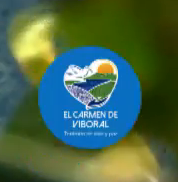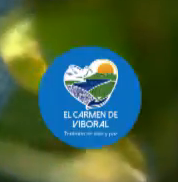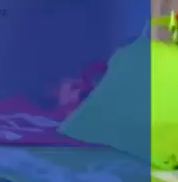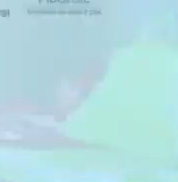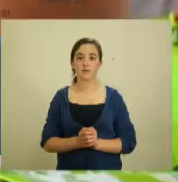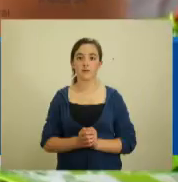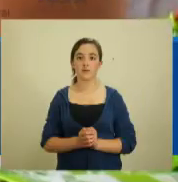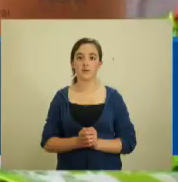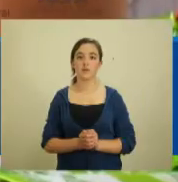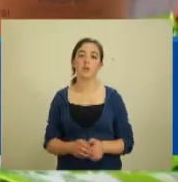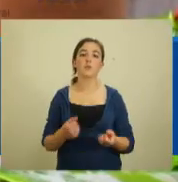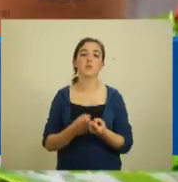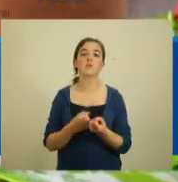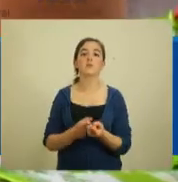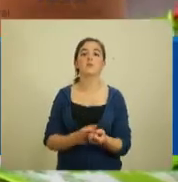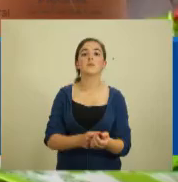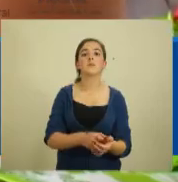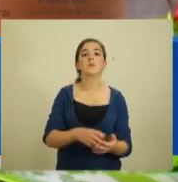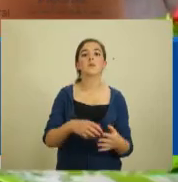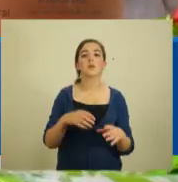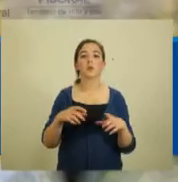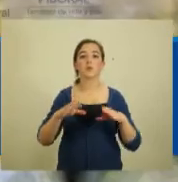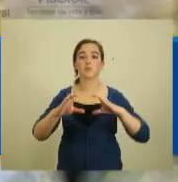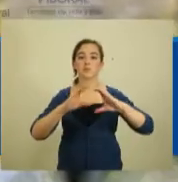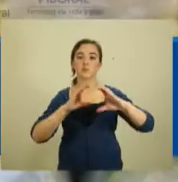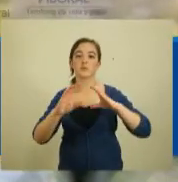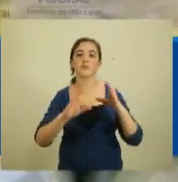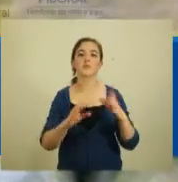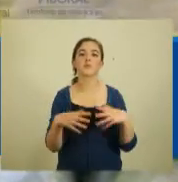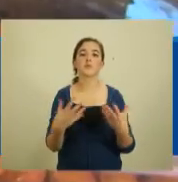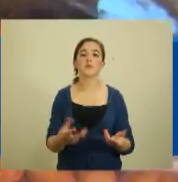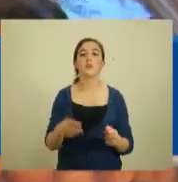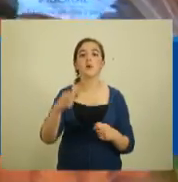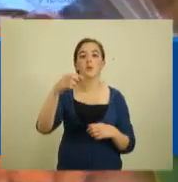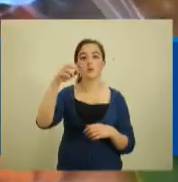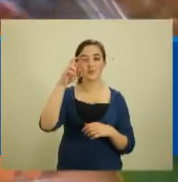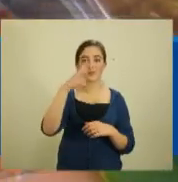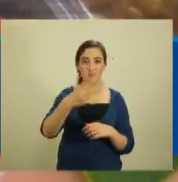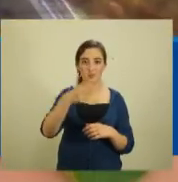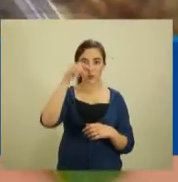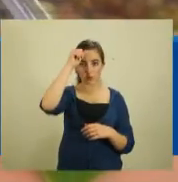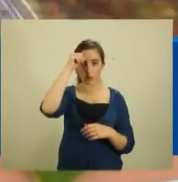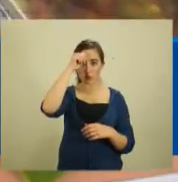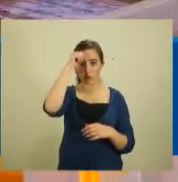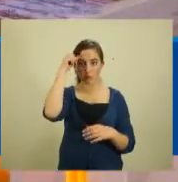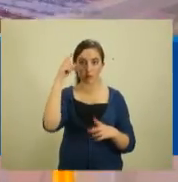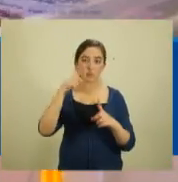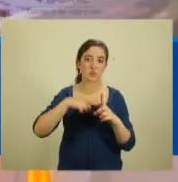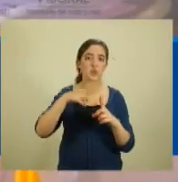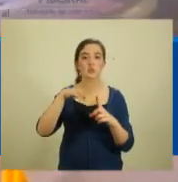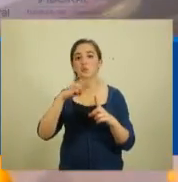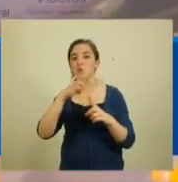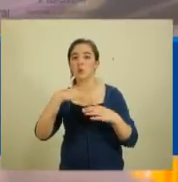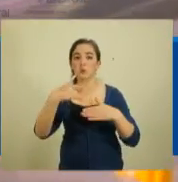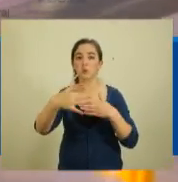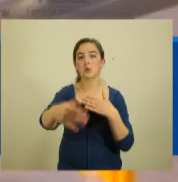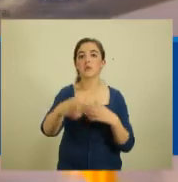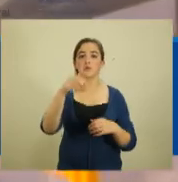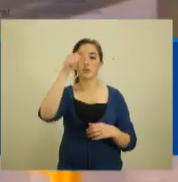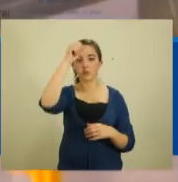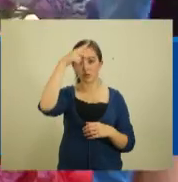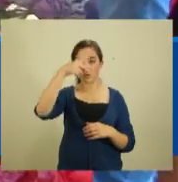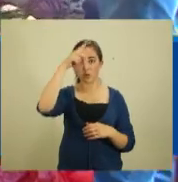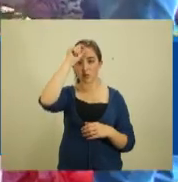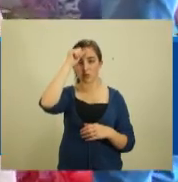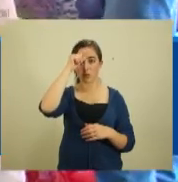retorno. Con el fin de apoyar la economía local, mediante la comercialización de los diferentes productos agrícolas que producen los campesinos de nuestro